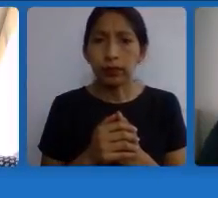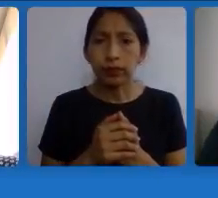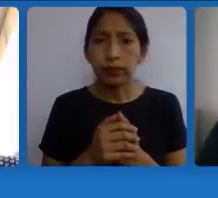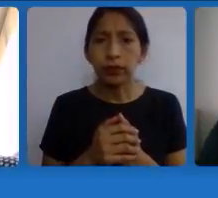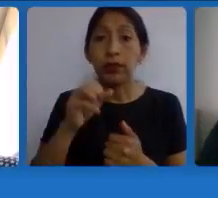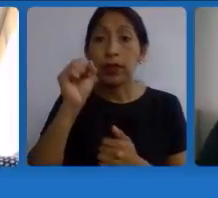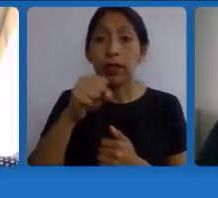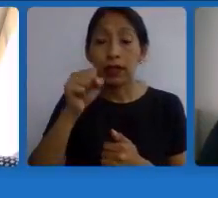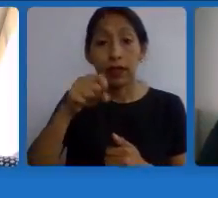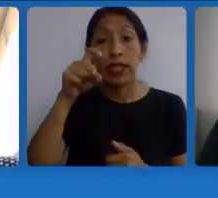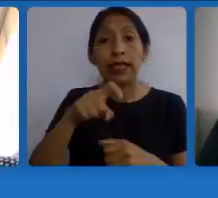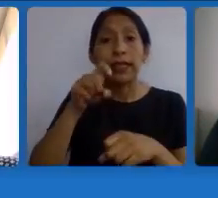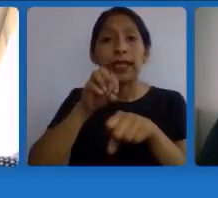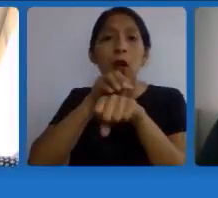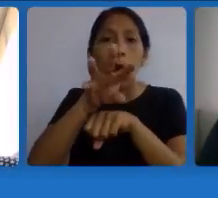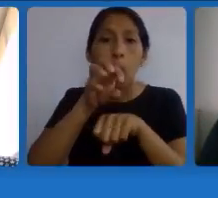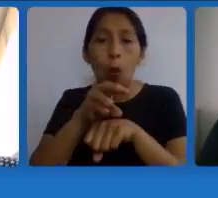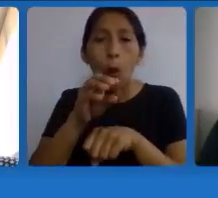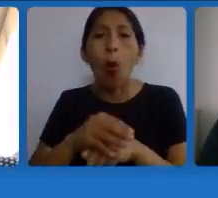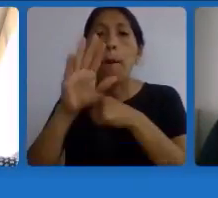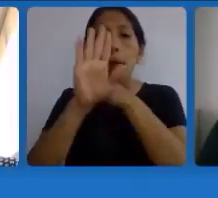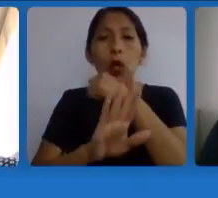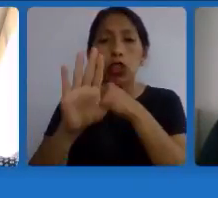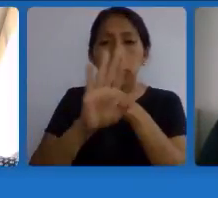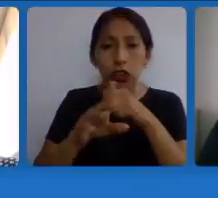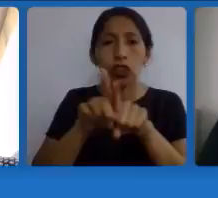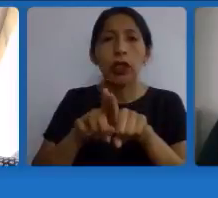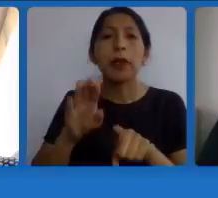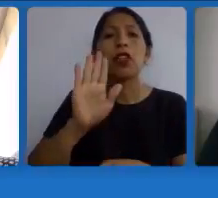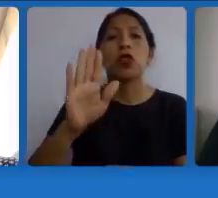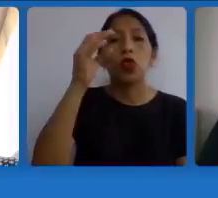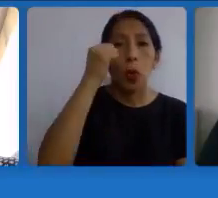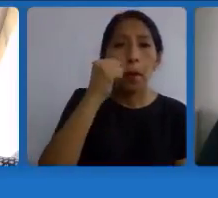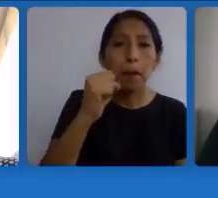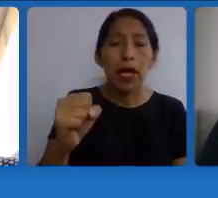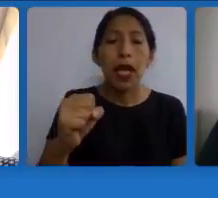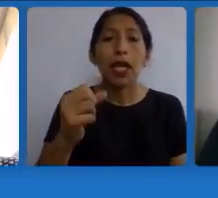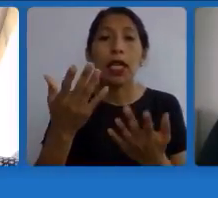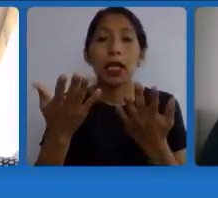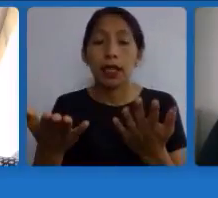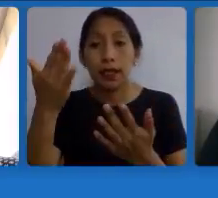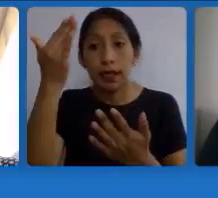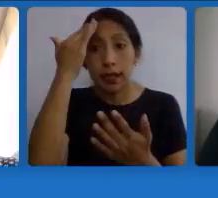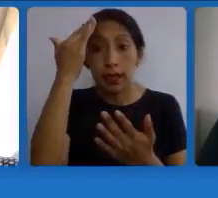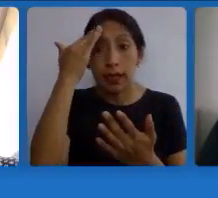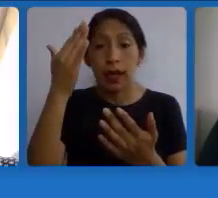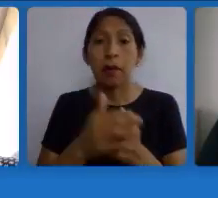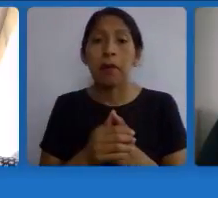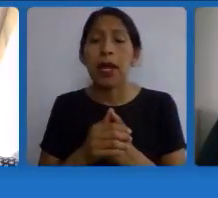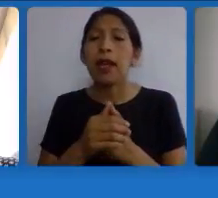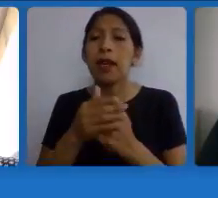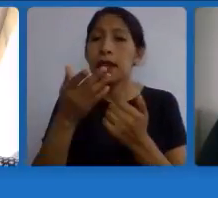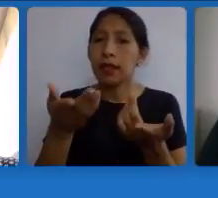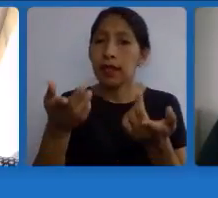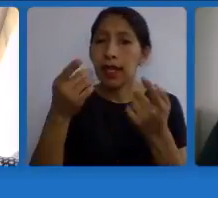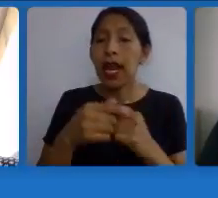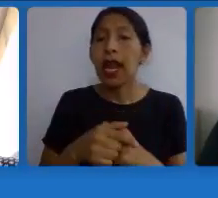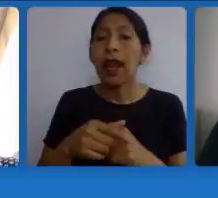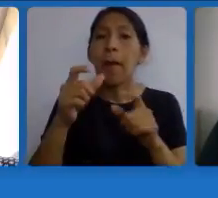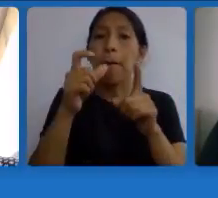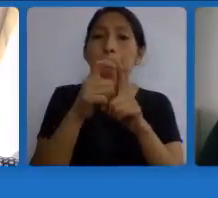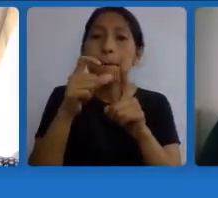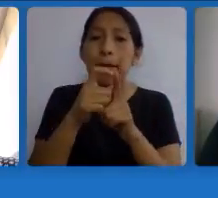sí necesitan orientación y seguridad en la compra. Y también necesitan la garantía de que hay flexibilidad. Acá creo que la palabra clave es